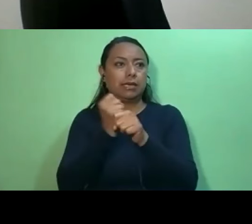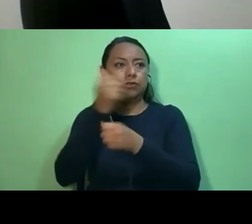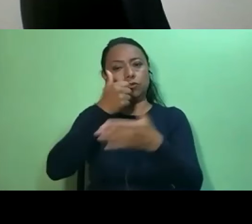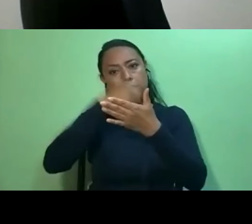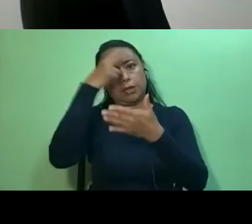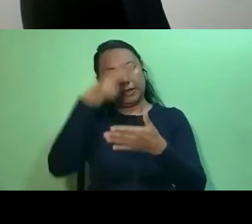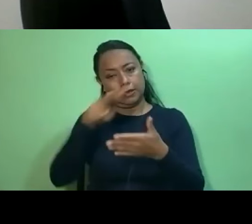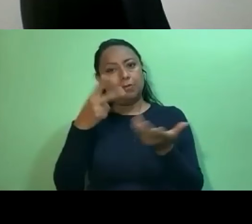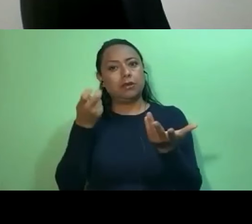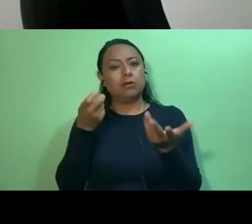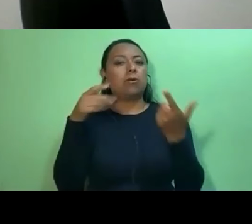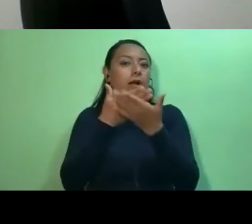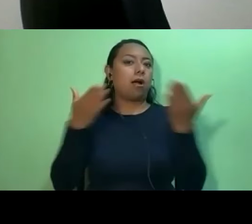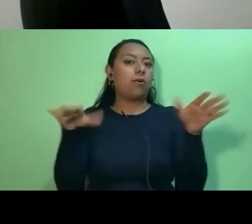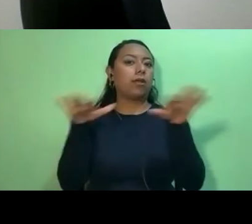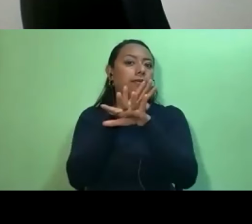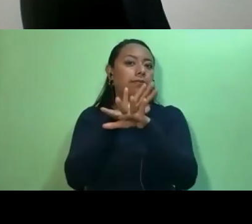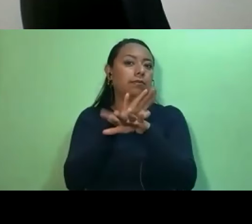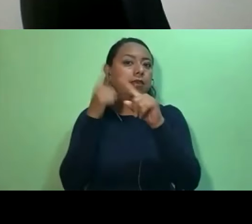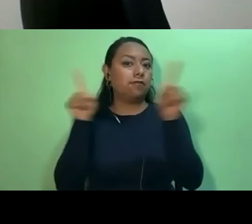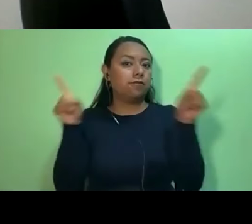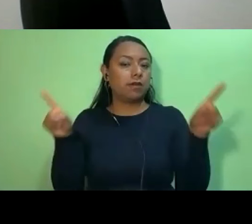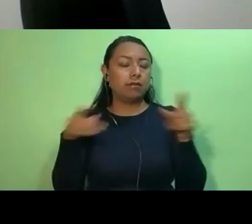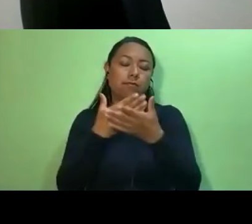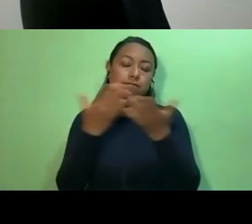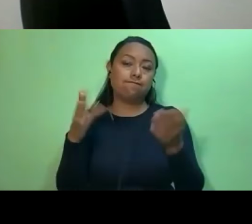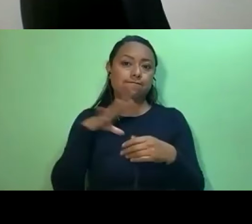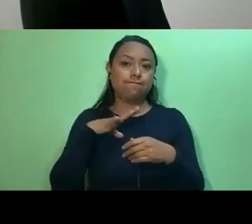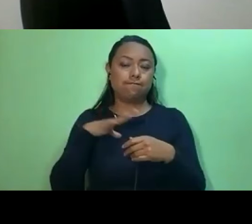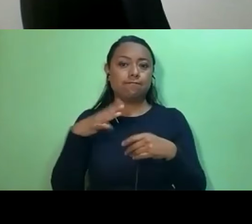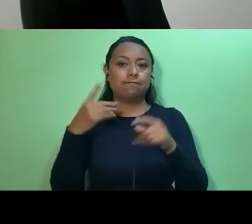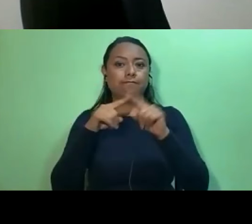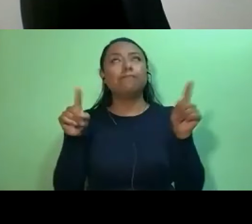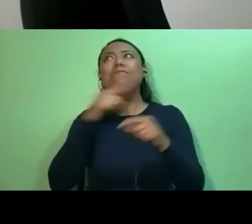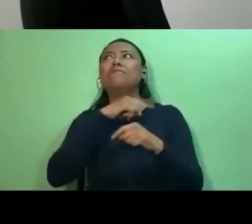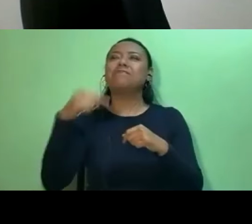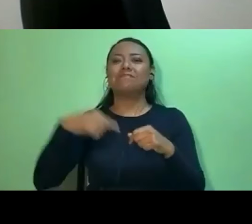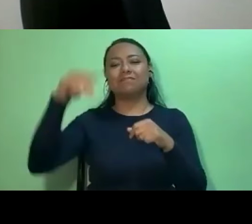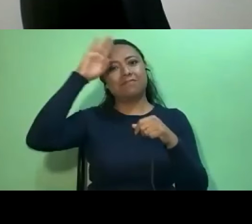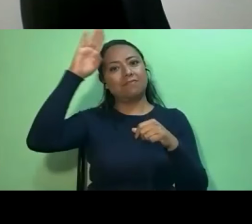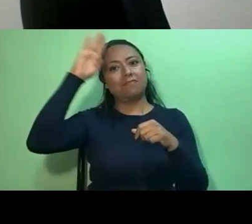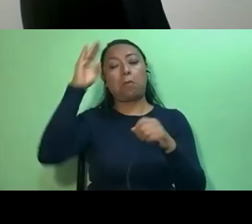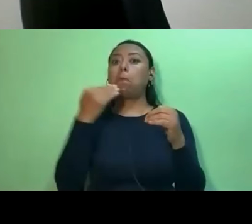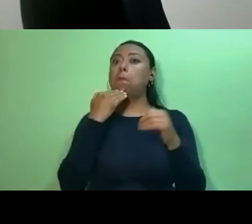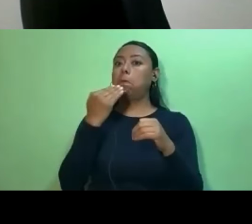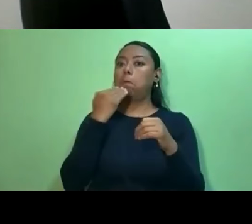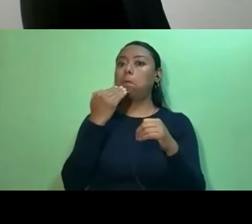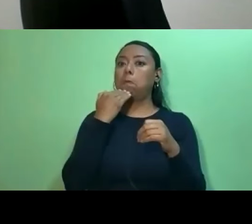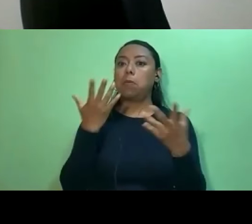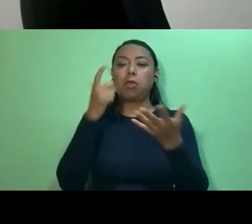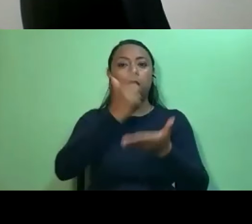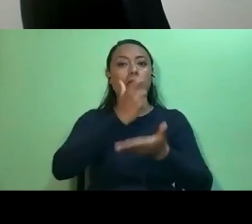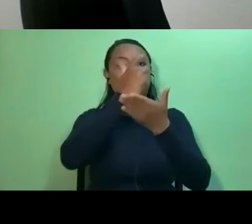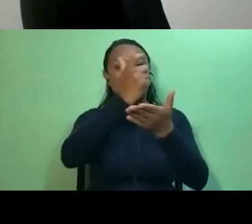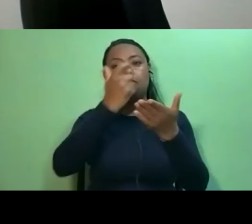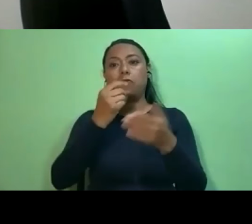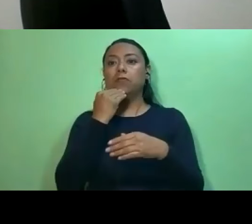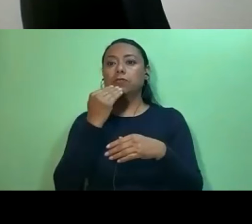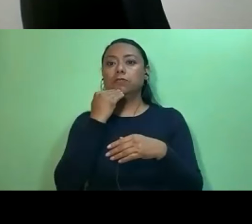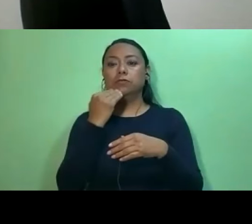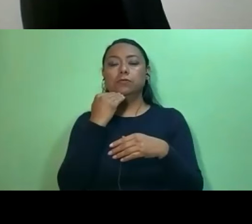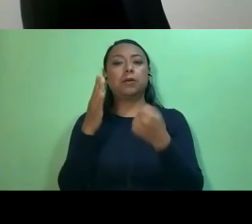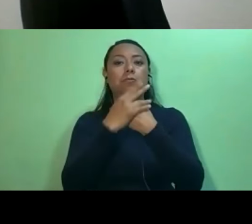pues tenemos otro, y creíamos que nos iba a ir muy bien, que nos iba a llegar muy bien con muchos fondos por parte del Ejecutivo Federal, y